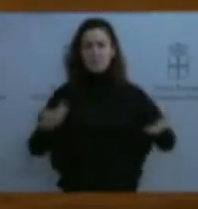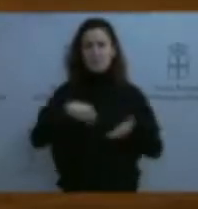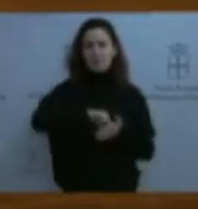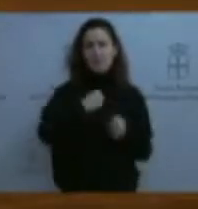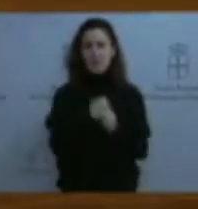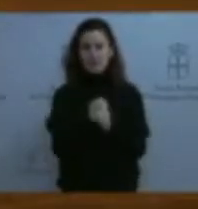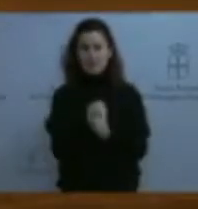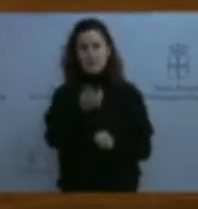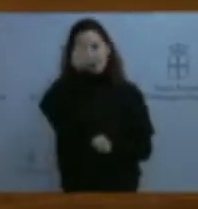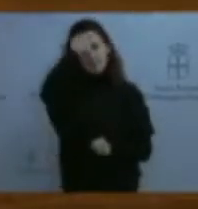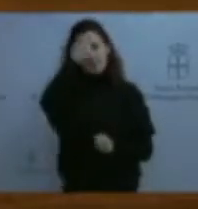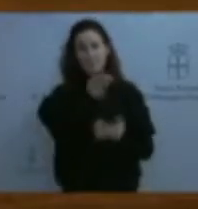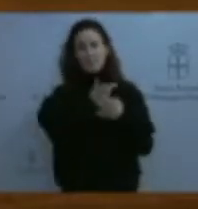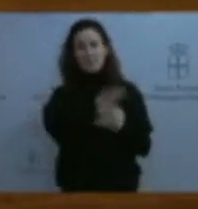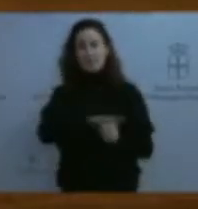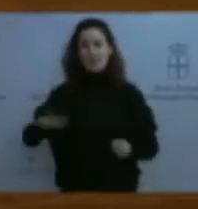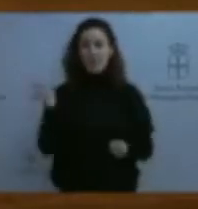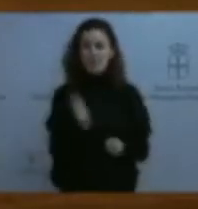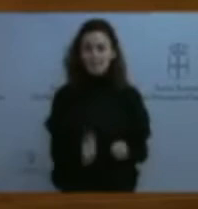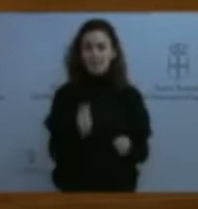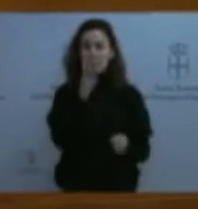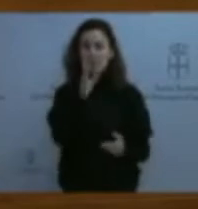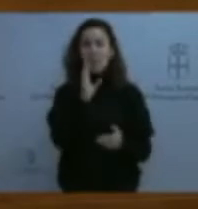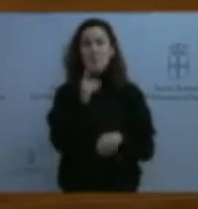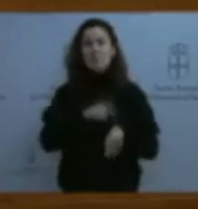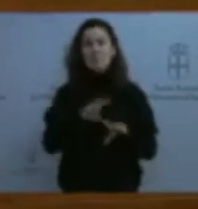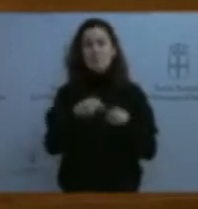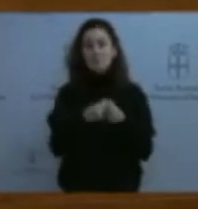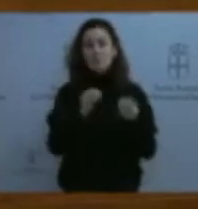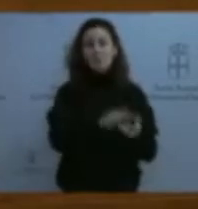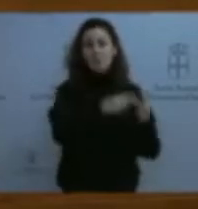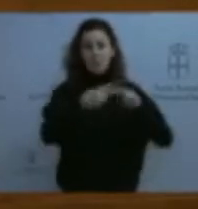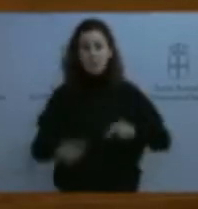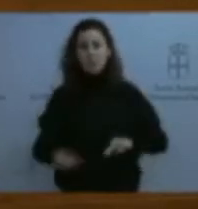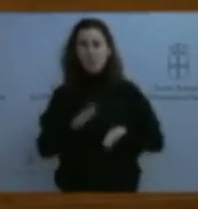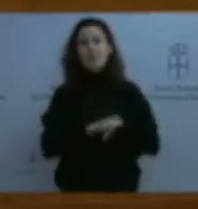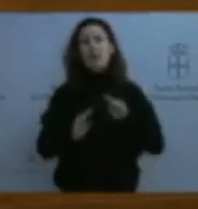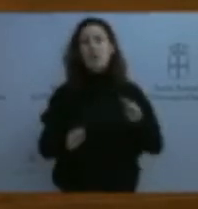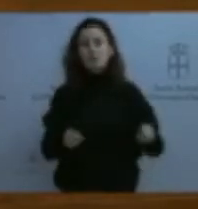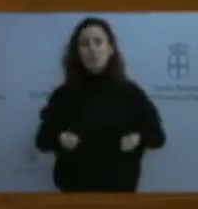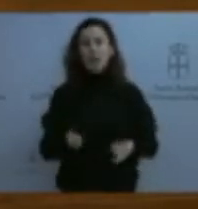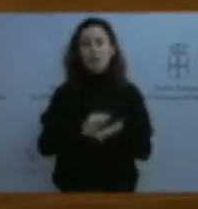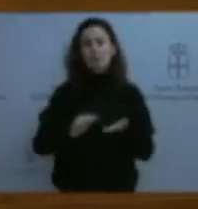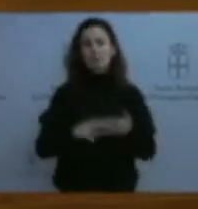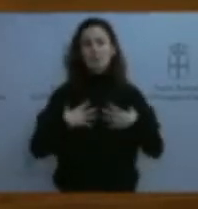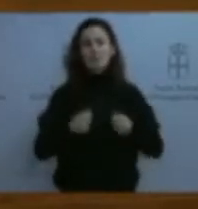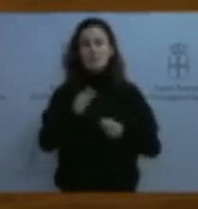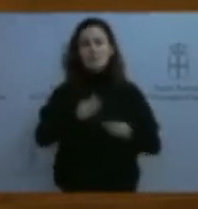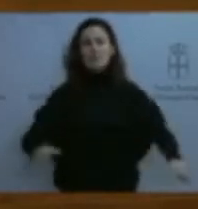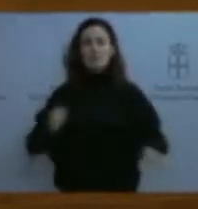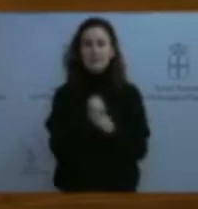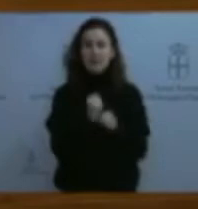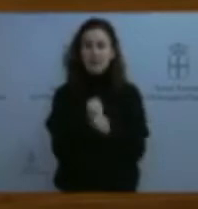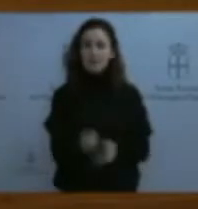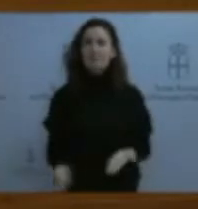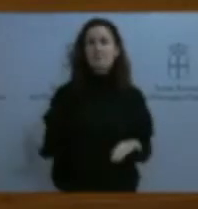y de enfermedades profesionales, que a su vez se traduce en los propios costes que conlleva la propia salud de los trabajadores y a lo que hay que